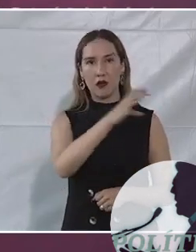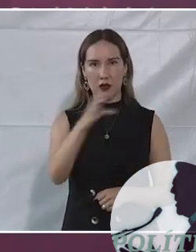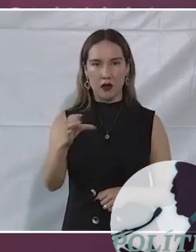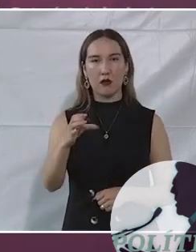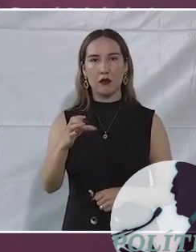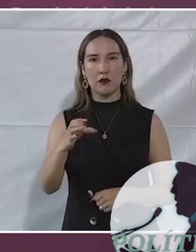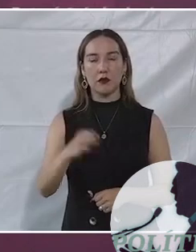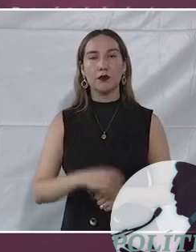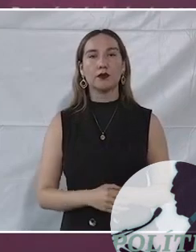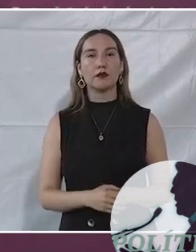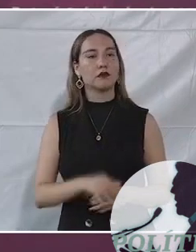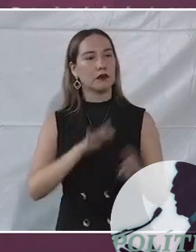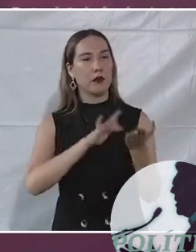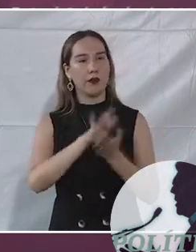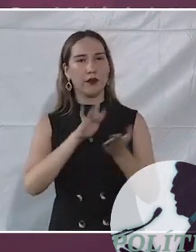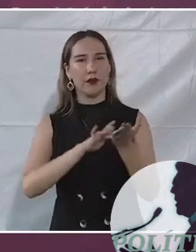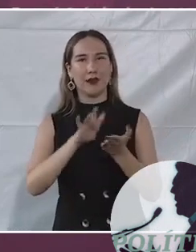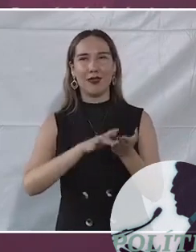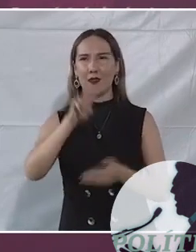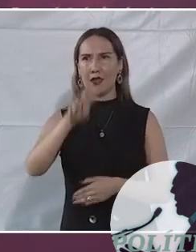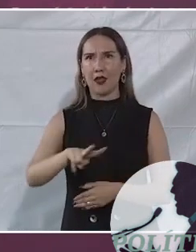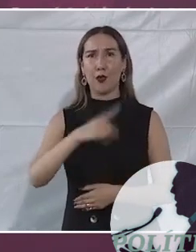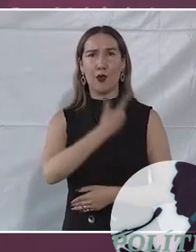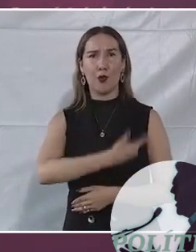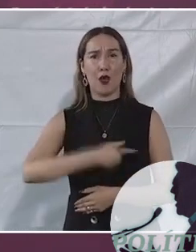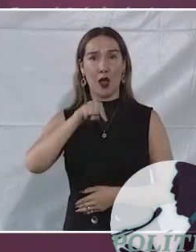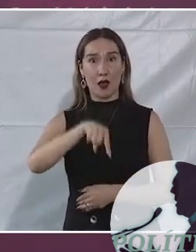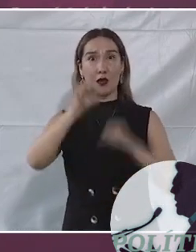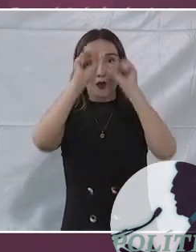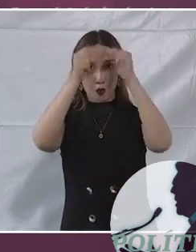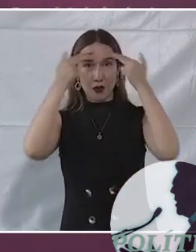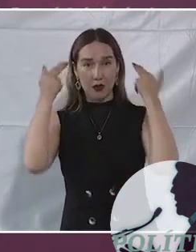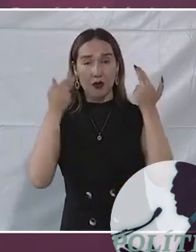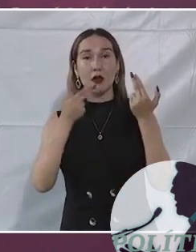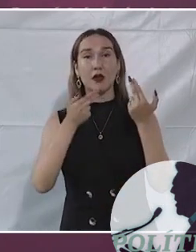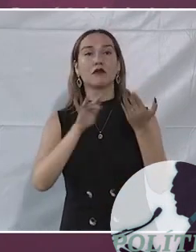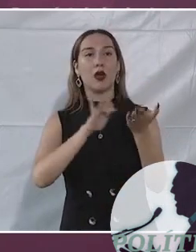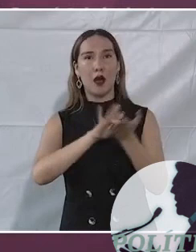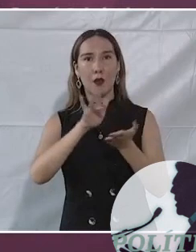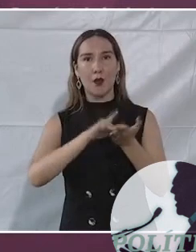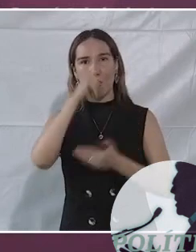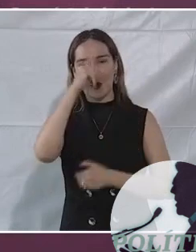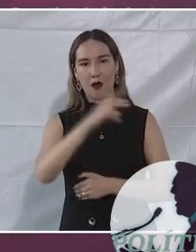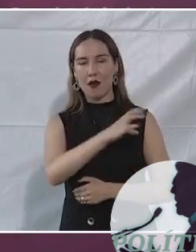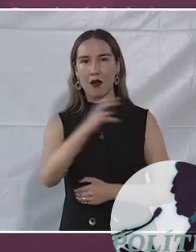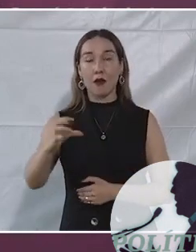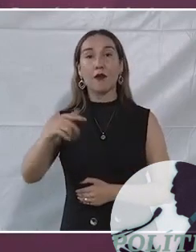Me da mucho gusto que aquí en la Huasteca se esté aplicando ese programa. Son